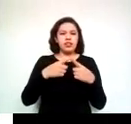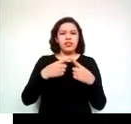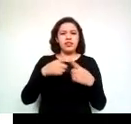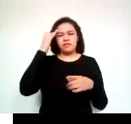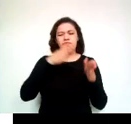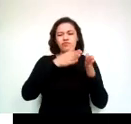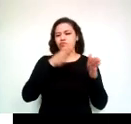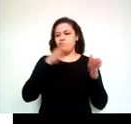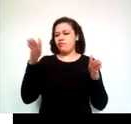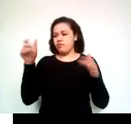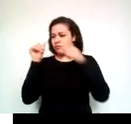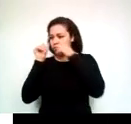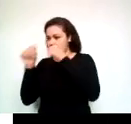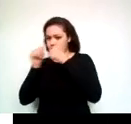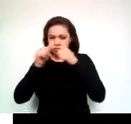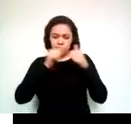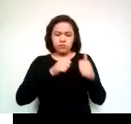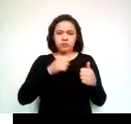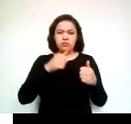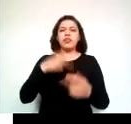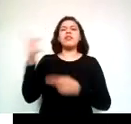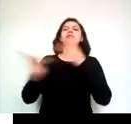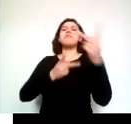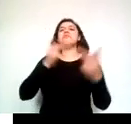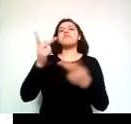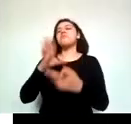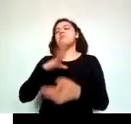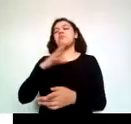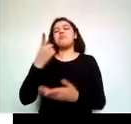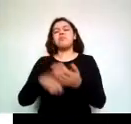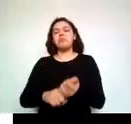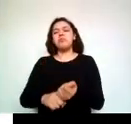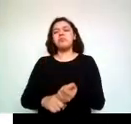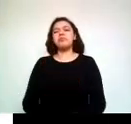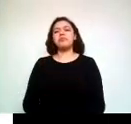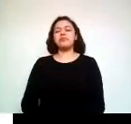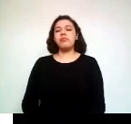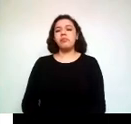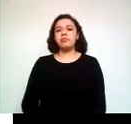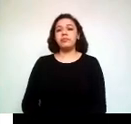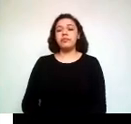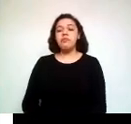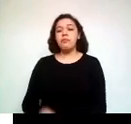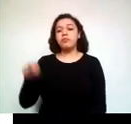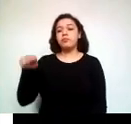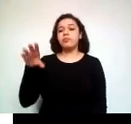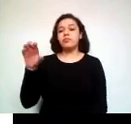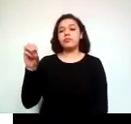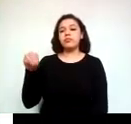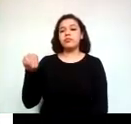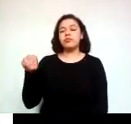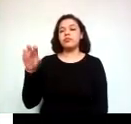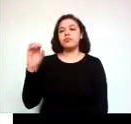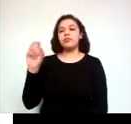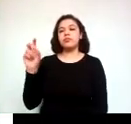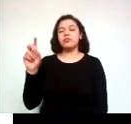encontrar en este tipo de cuestionario. Y la norma también nos dice de qué forma